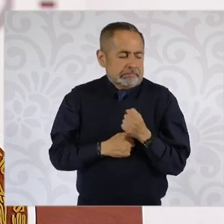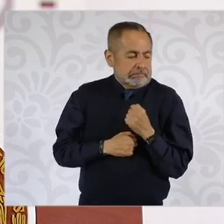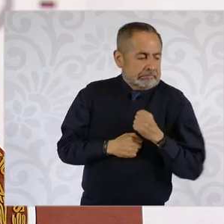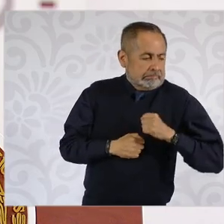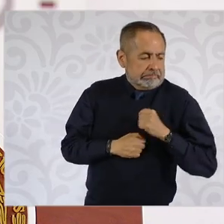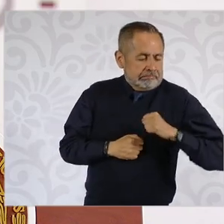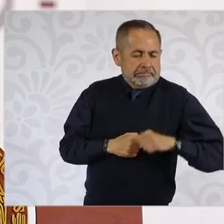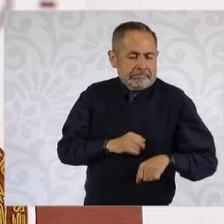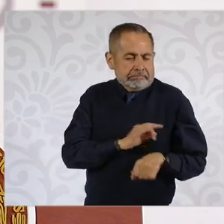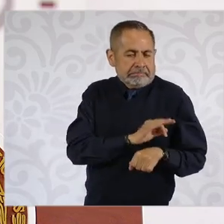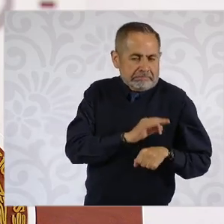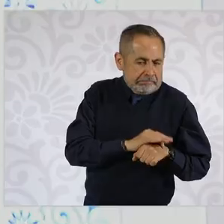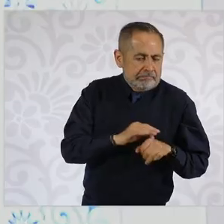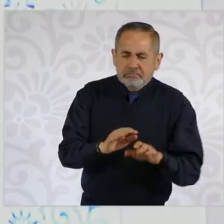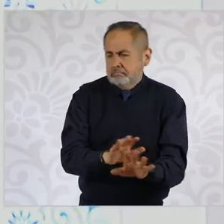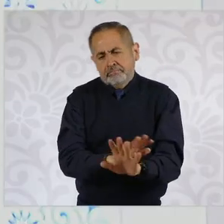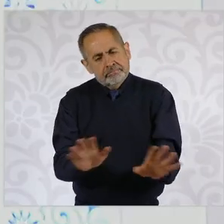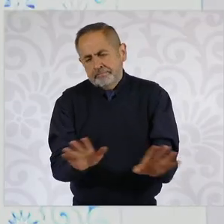se tengan,